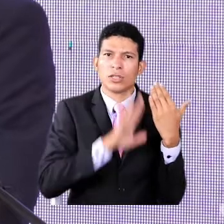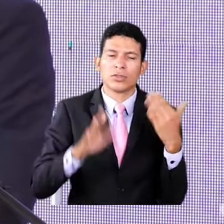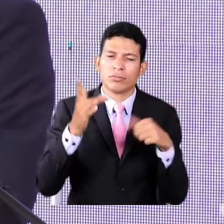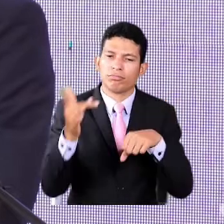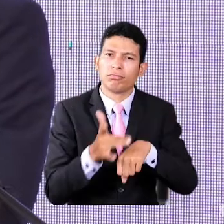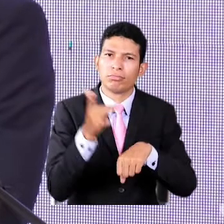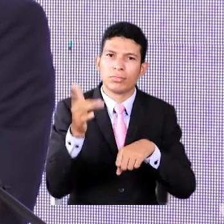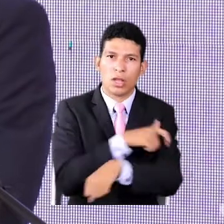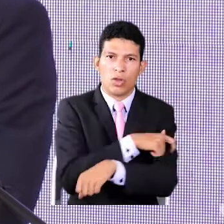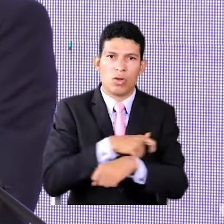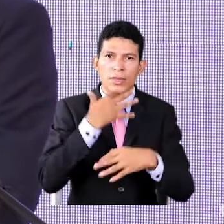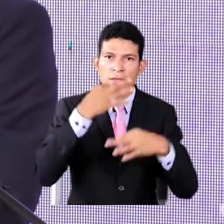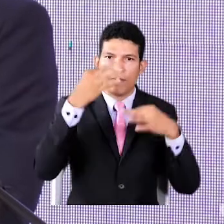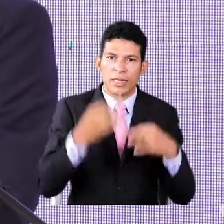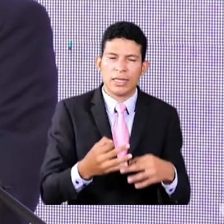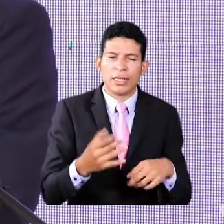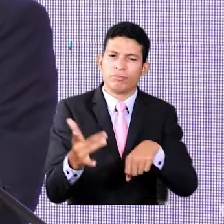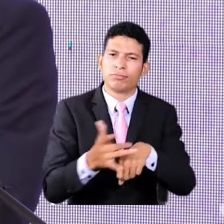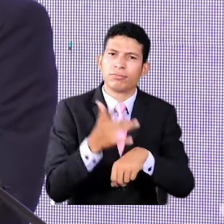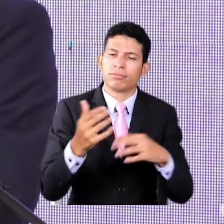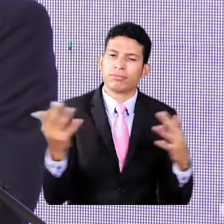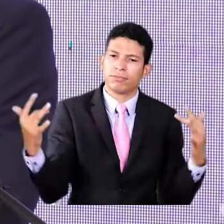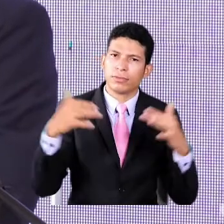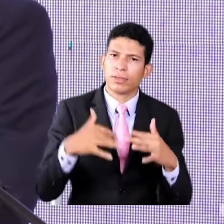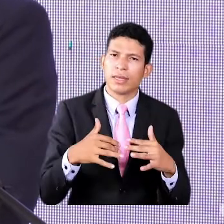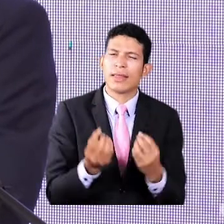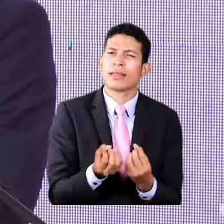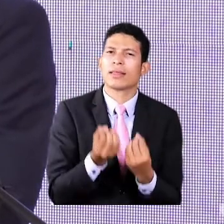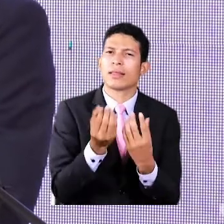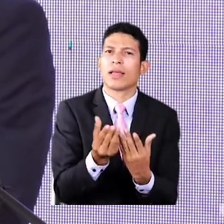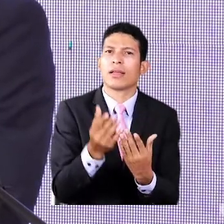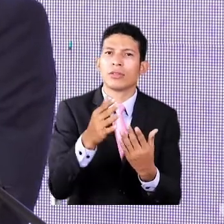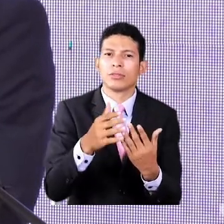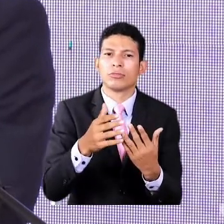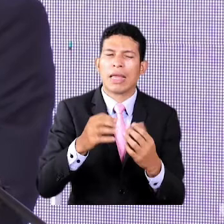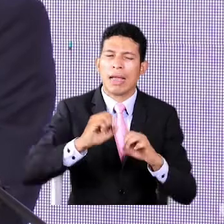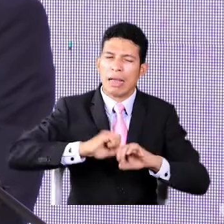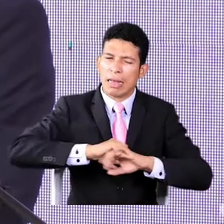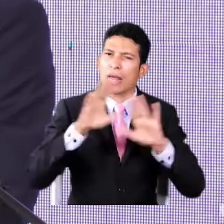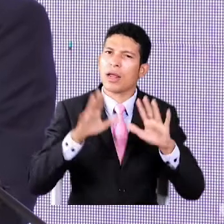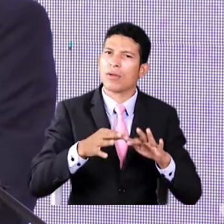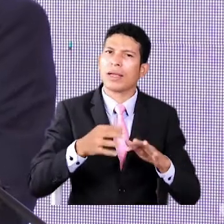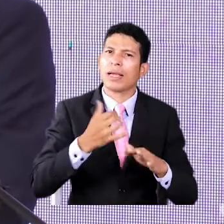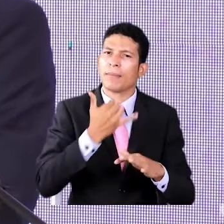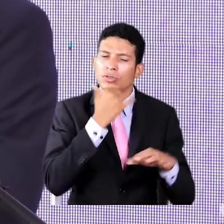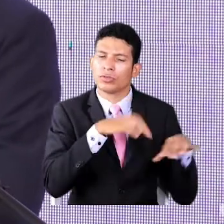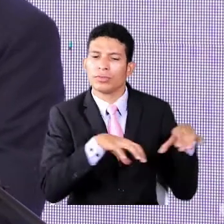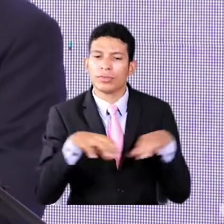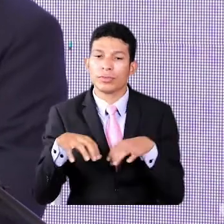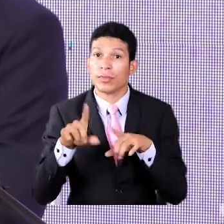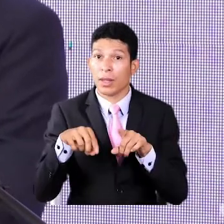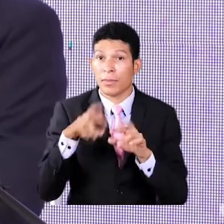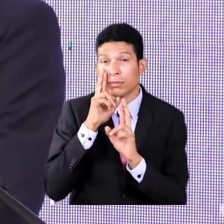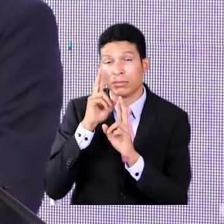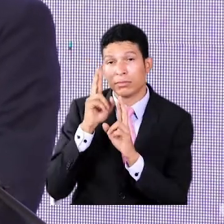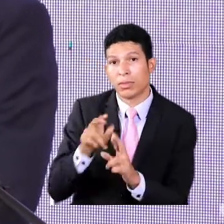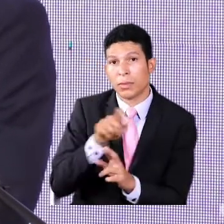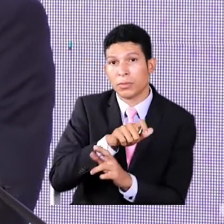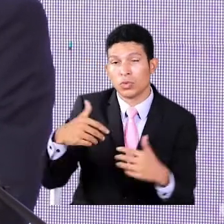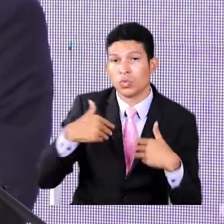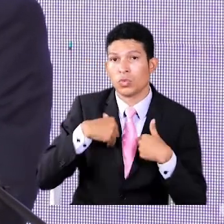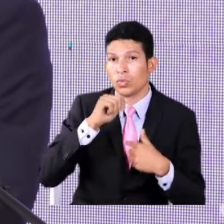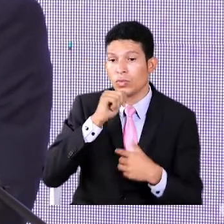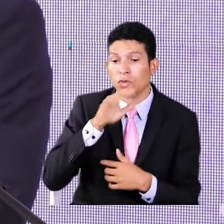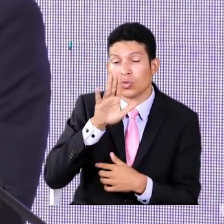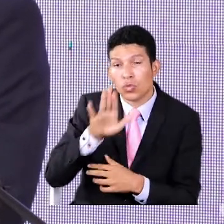comisión de la verdad que contribuye por una parte al esclarecimiento de los hechos al reconocimiento de las víctimas como sujetos de derechos